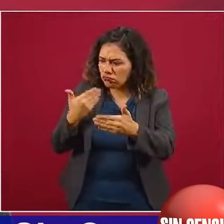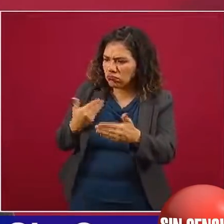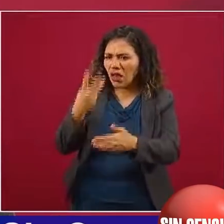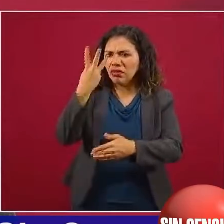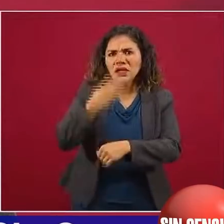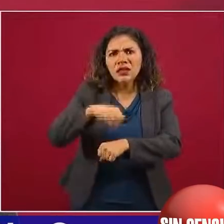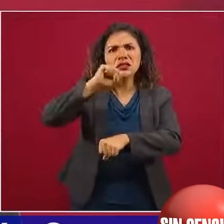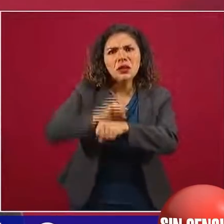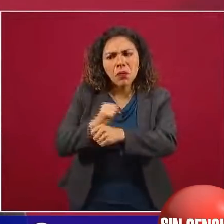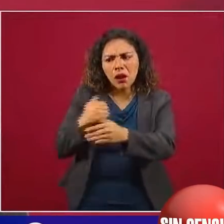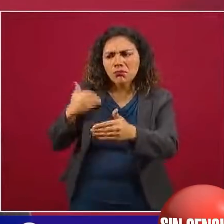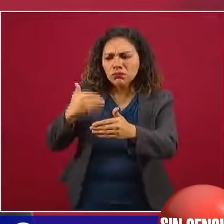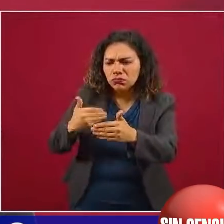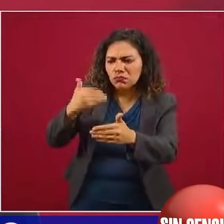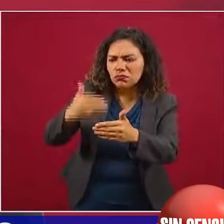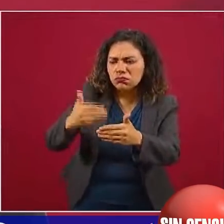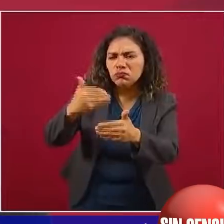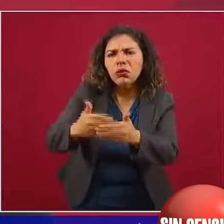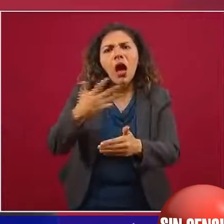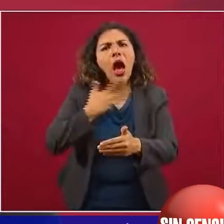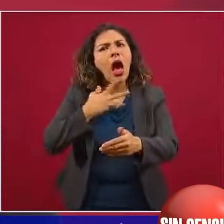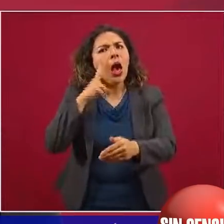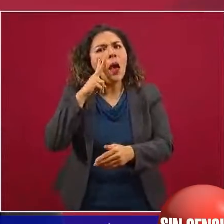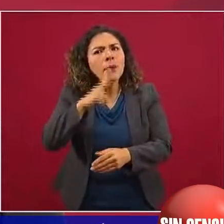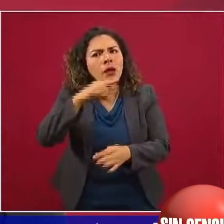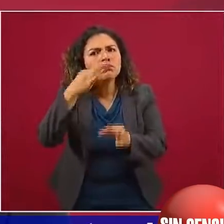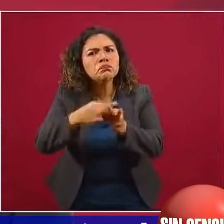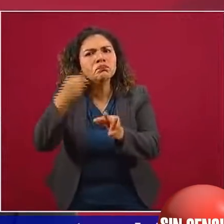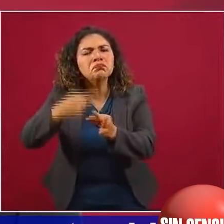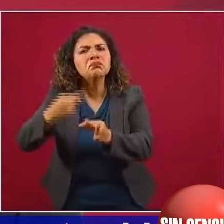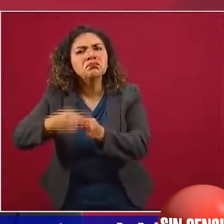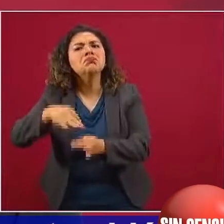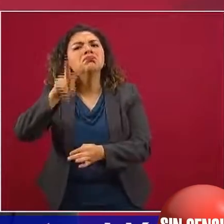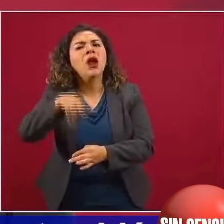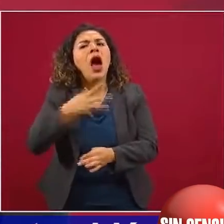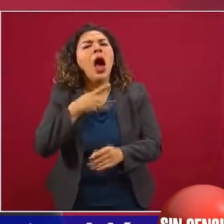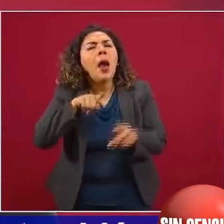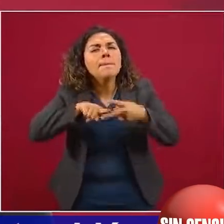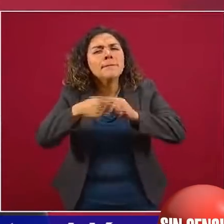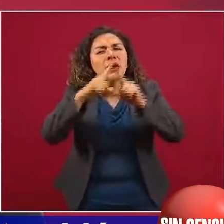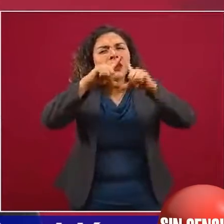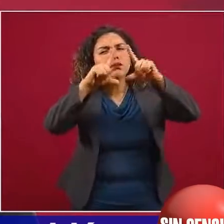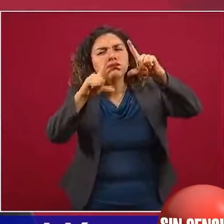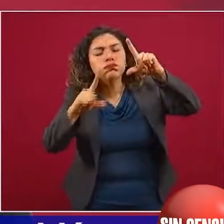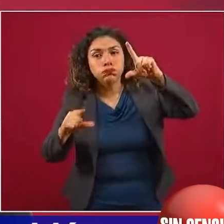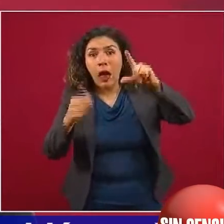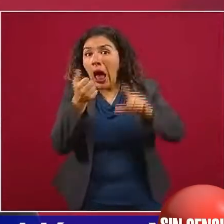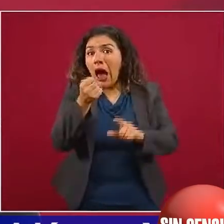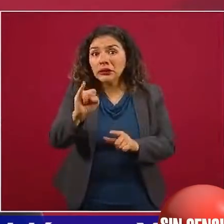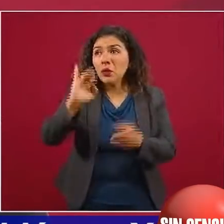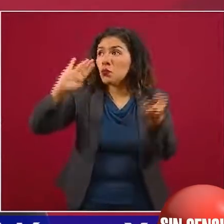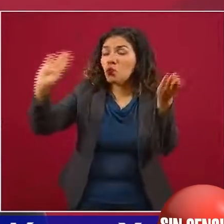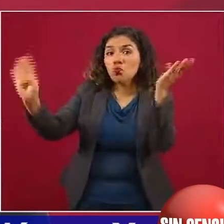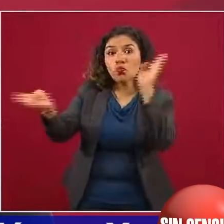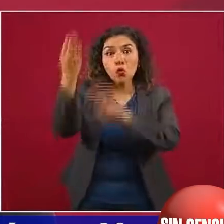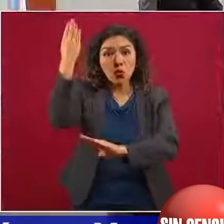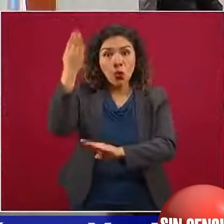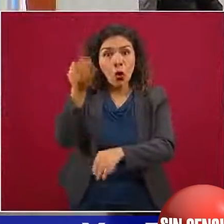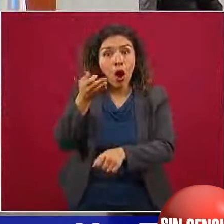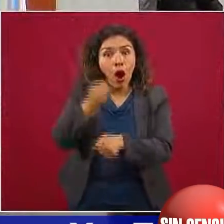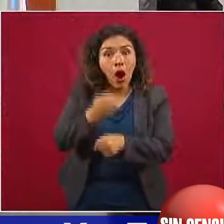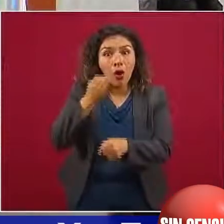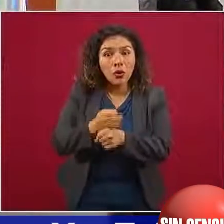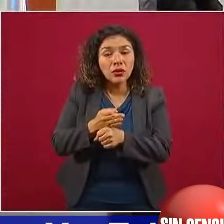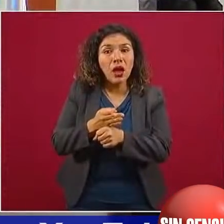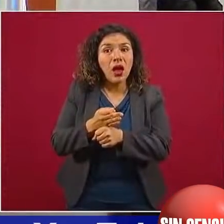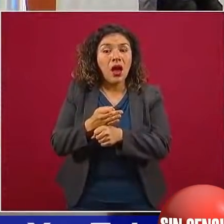consecutivas en donde existen estas señales de disminución. Entonces, en concreto, a nivel mundial, en este momento que la epidemia